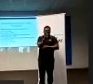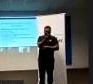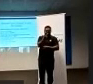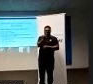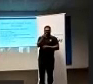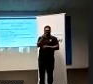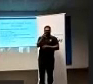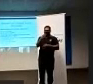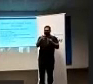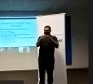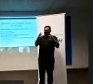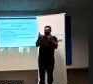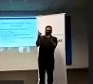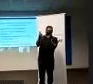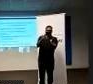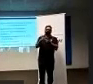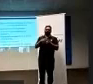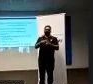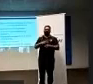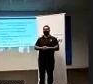tras la segunda dosis. Siguiente.